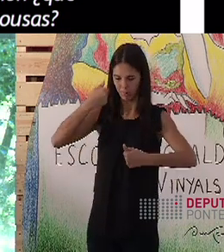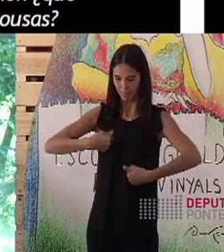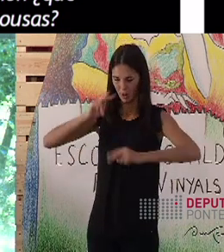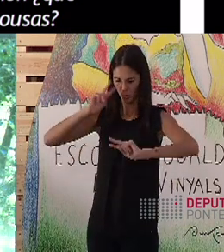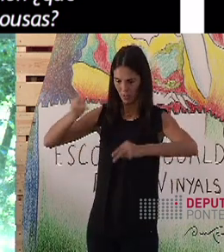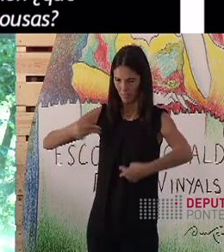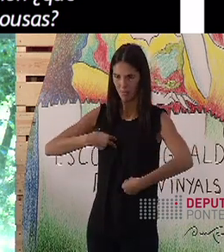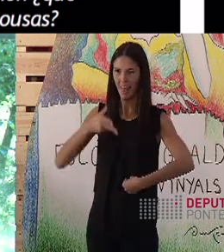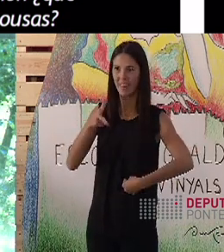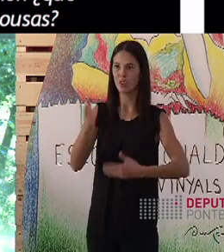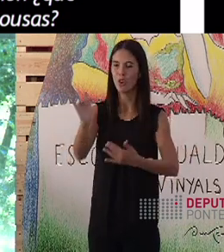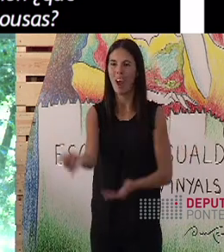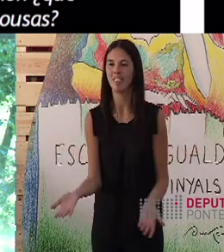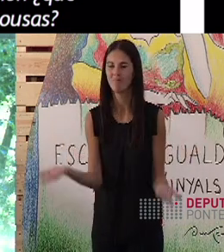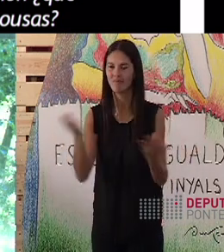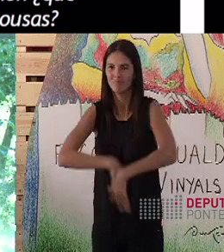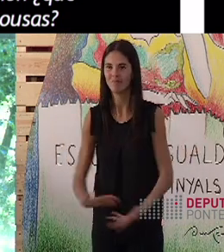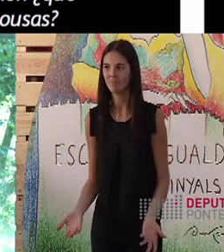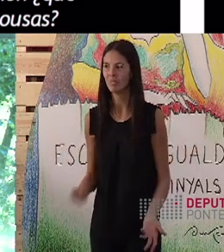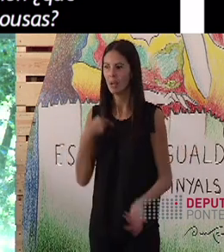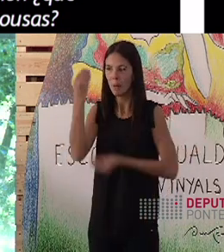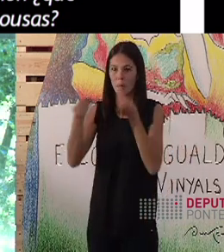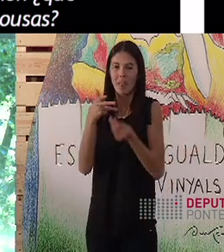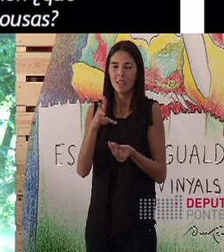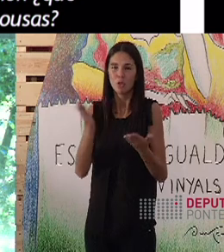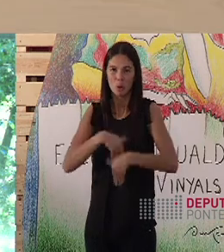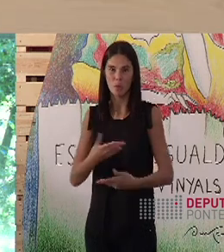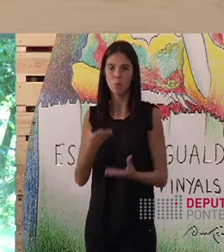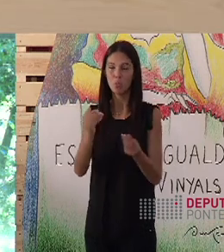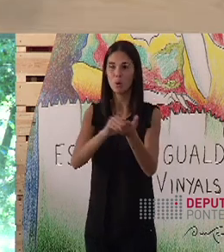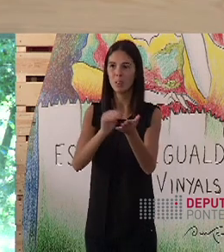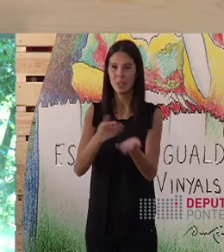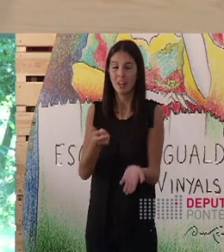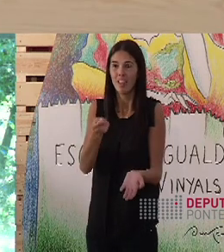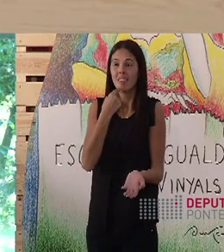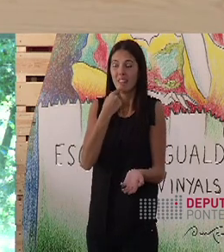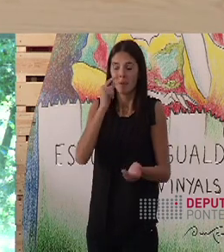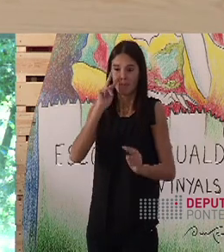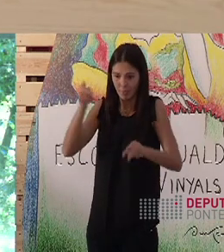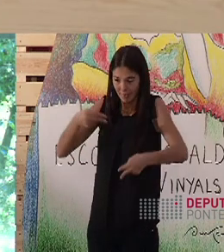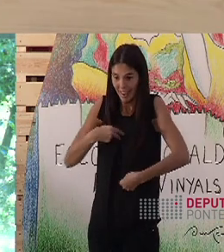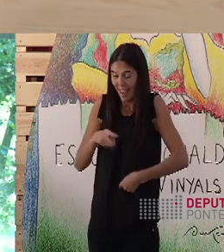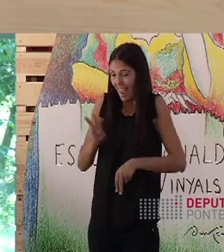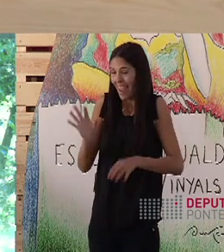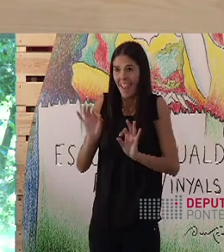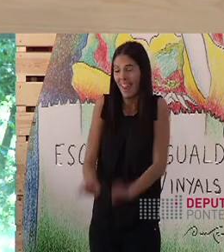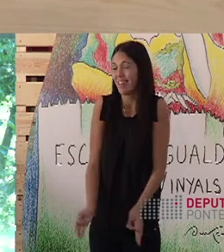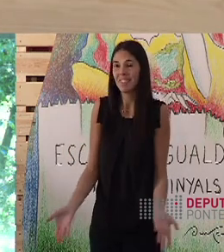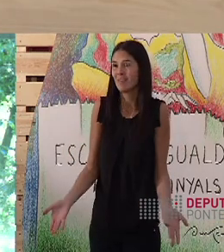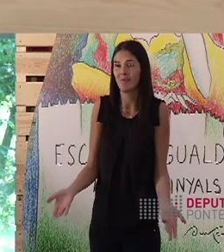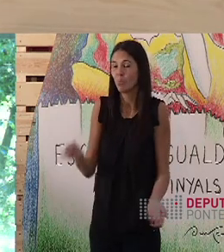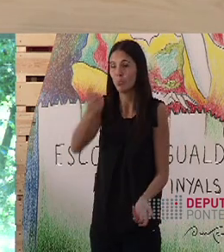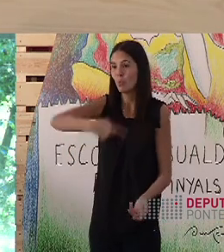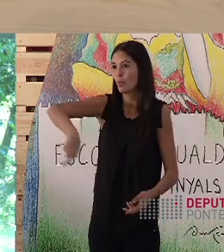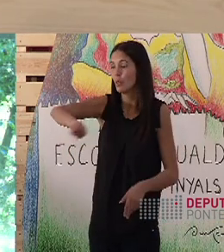está dicindo desde o seu marco e sobre o seu contexto, como lle dixo, como me contan moitas vítimas, é que isto que hai para vosotras. É lo que os queda. É